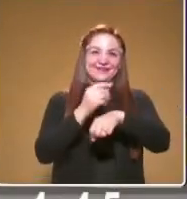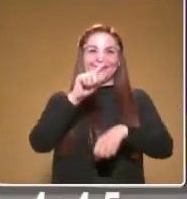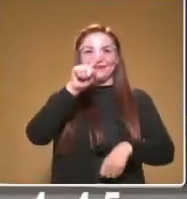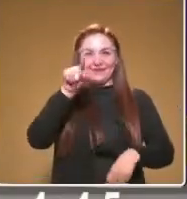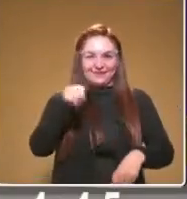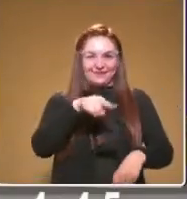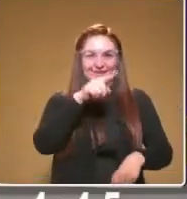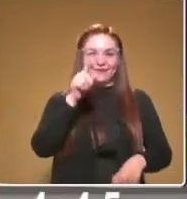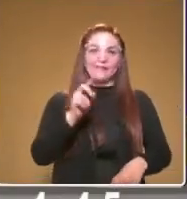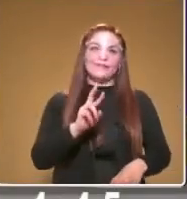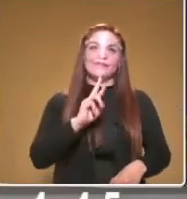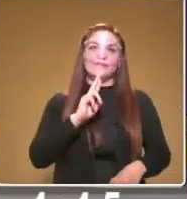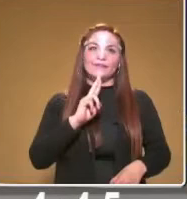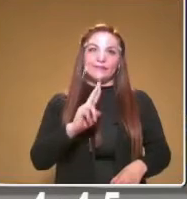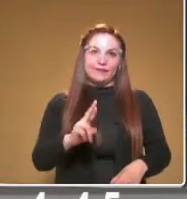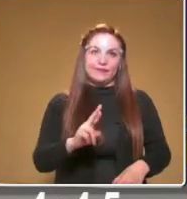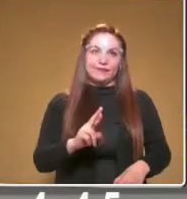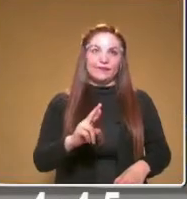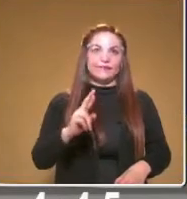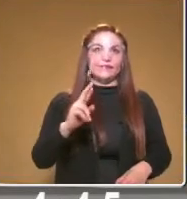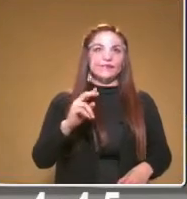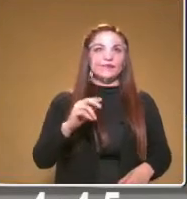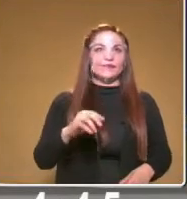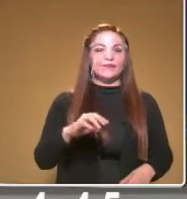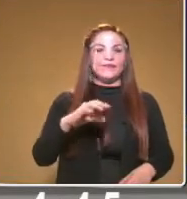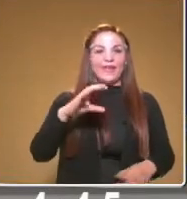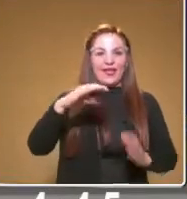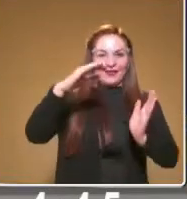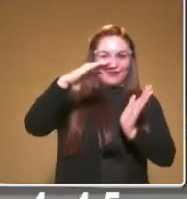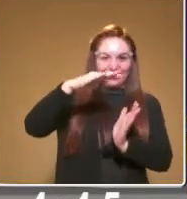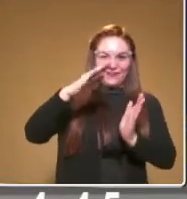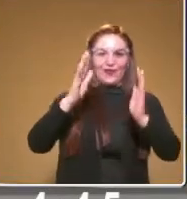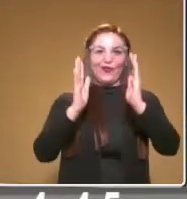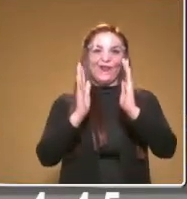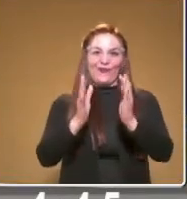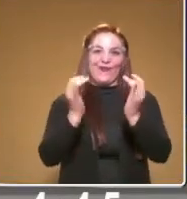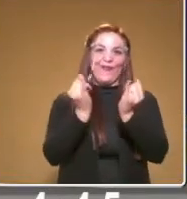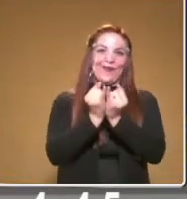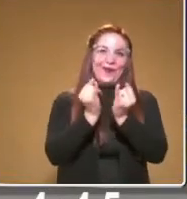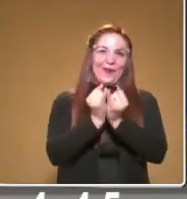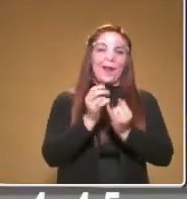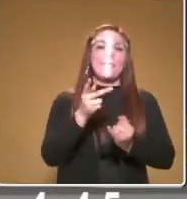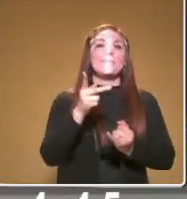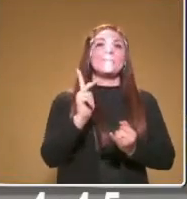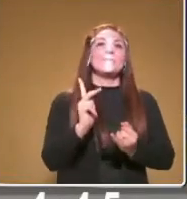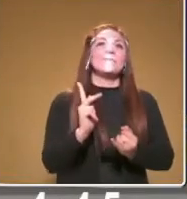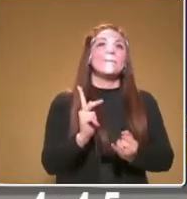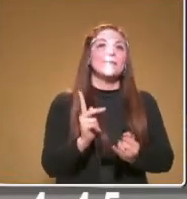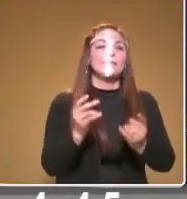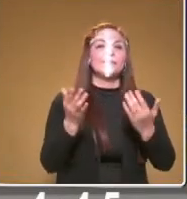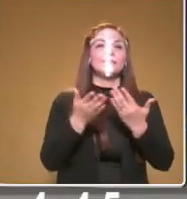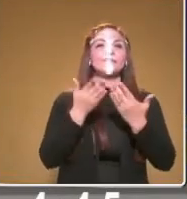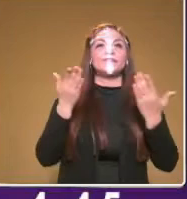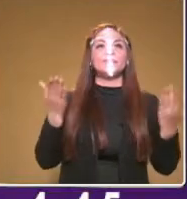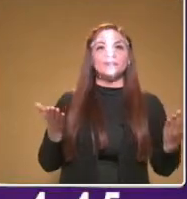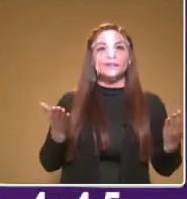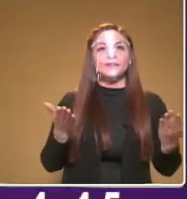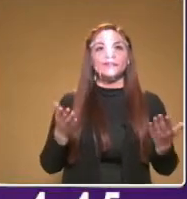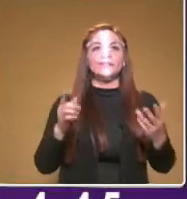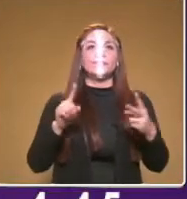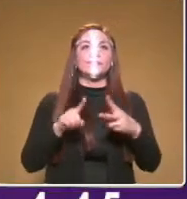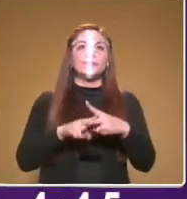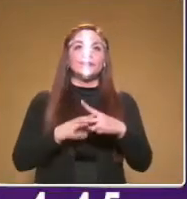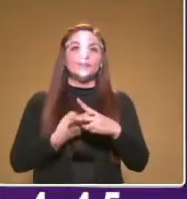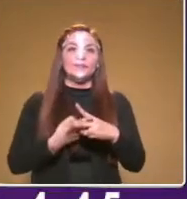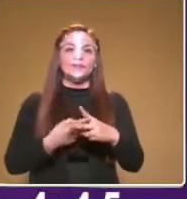ahí la respuesta es la C, de ahí del monito que habíamos visto previamente. Pero no sin antes, vamos a empezar con la materia de artes, donde